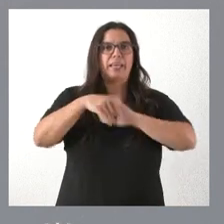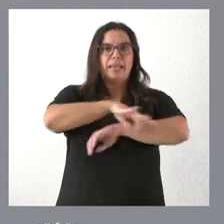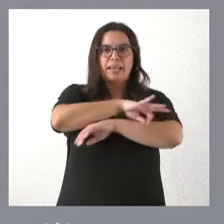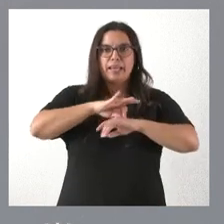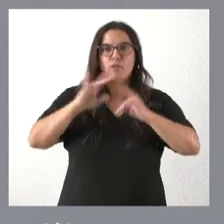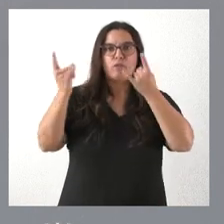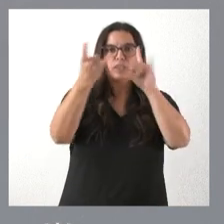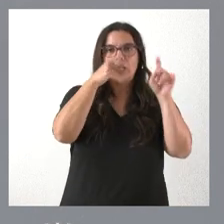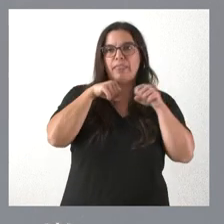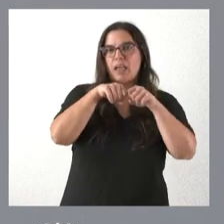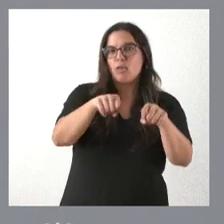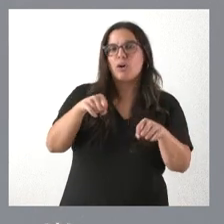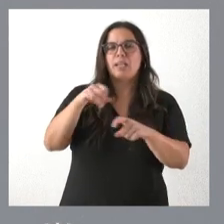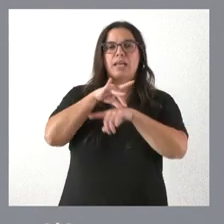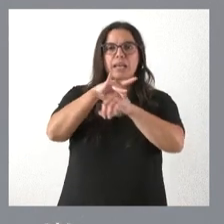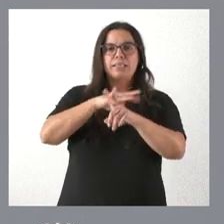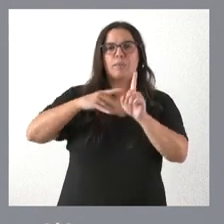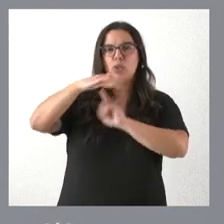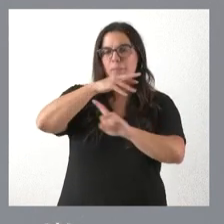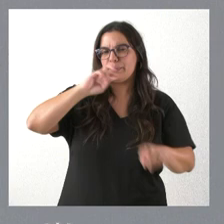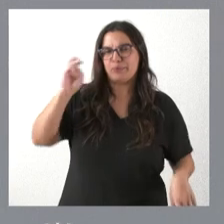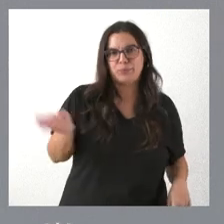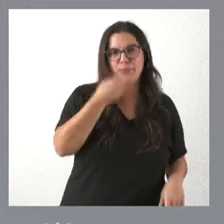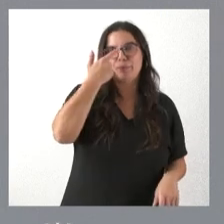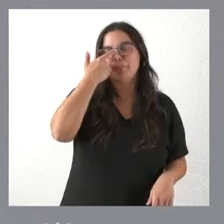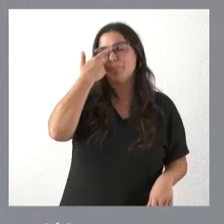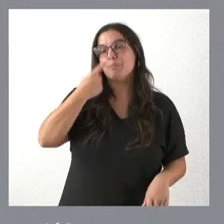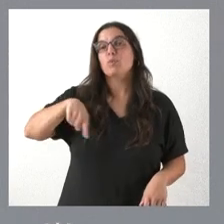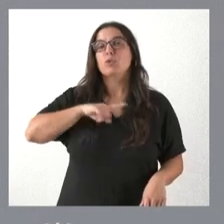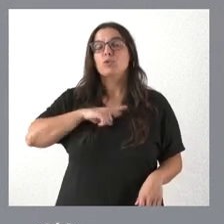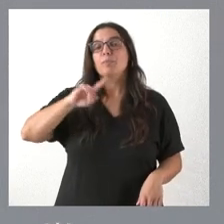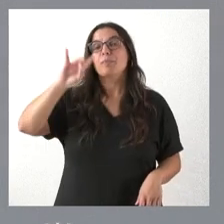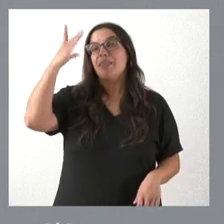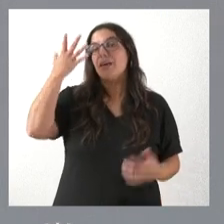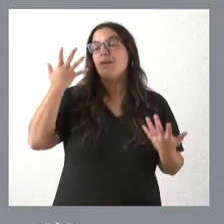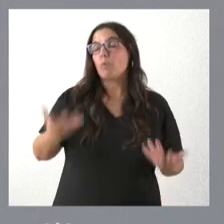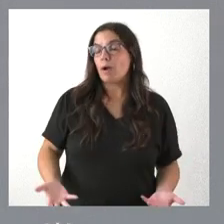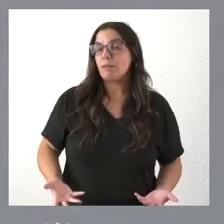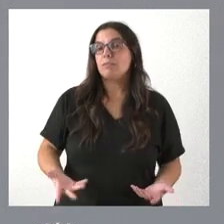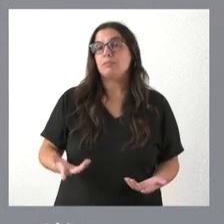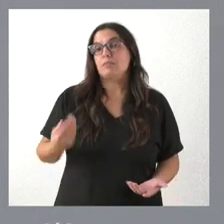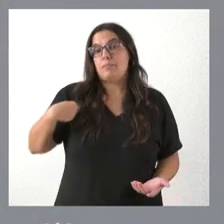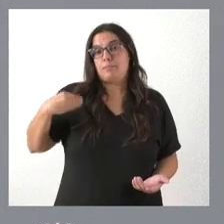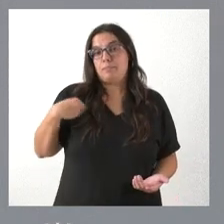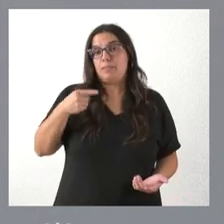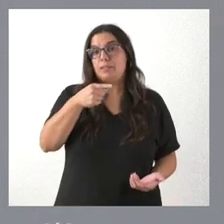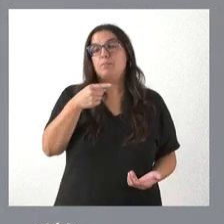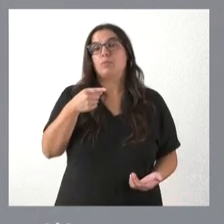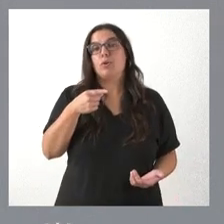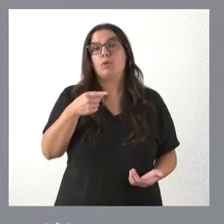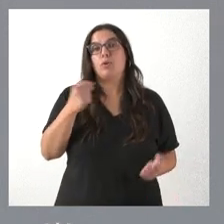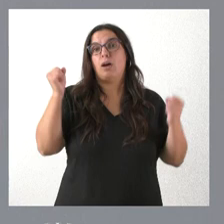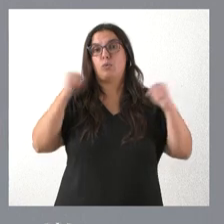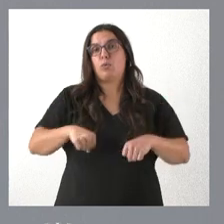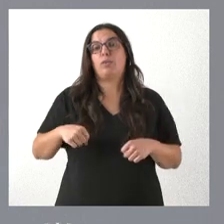agentes medioambientales etcétera nuestro idea también conforme a ese acuerdo del diálogo social que se firmó